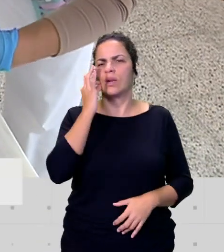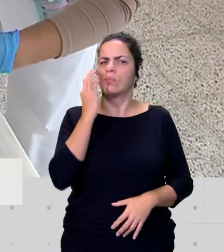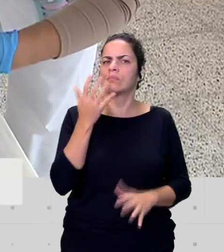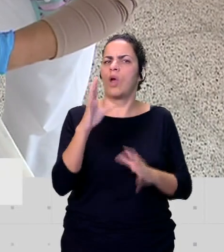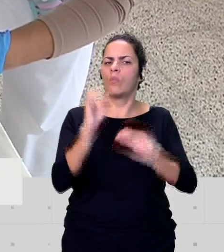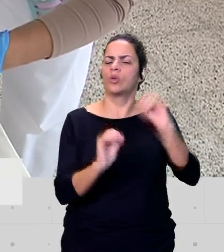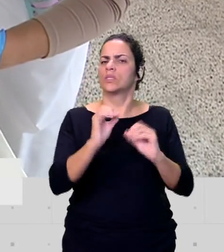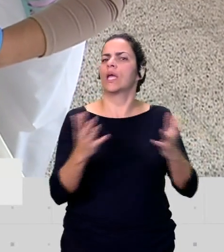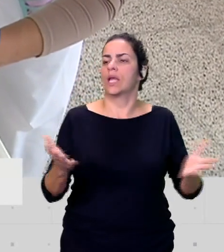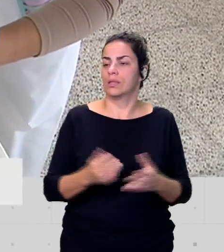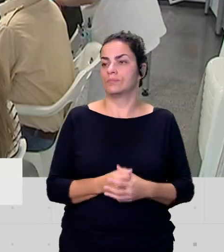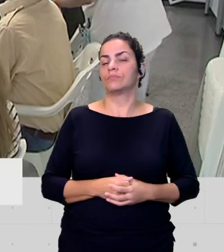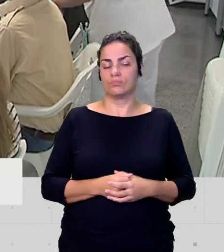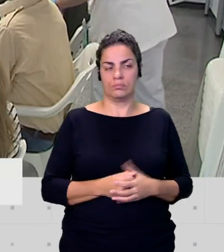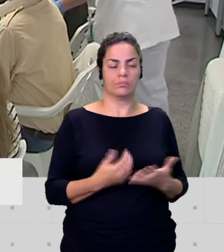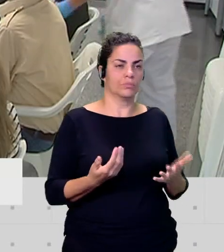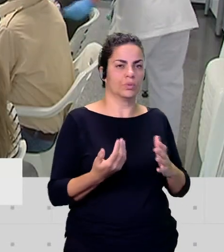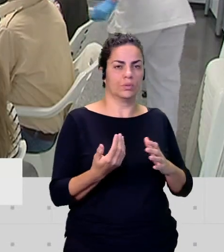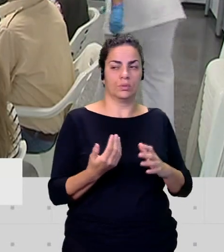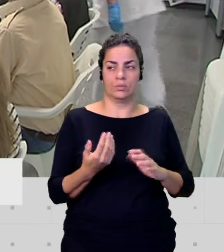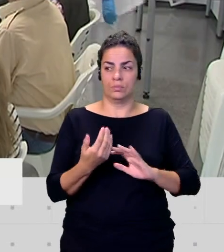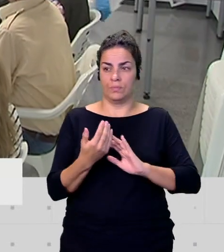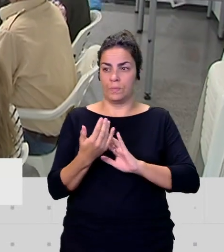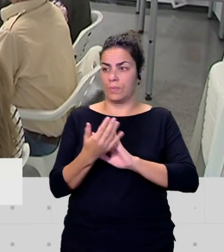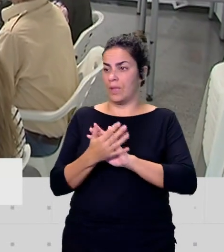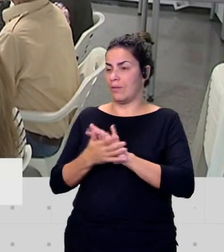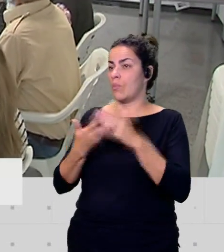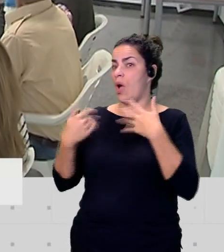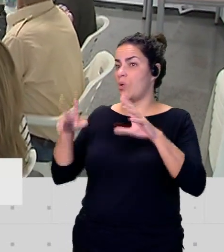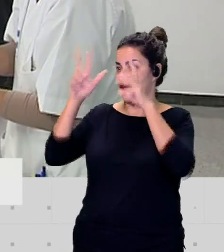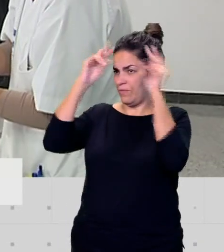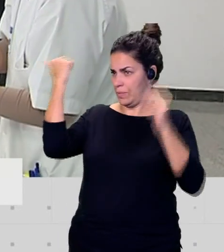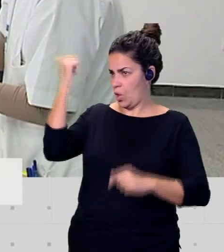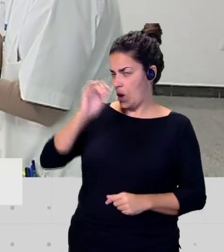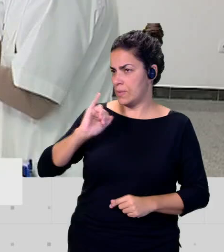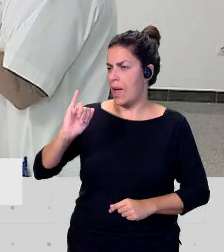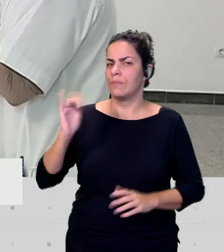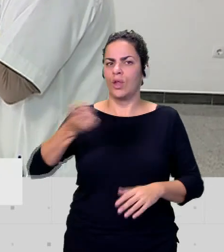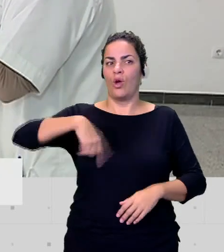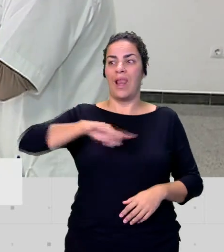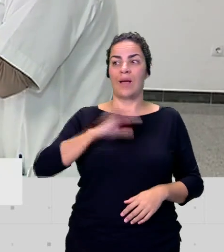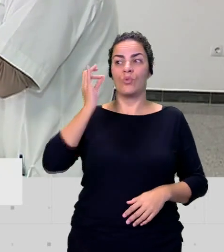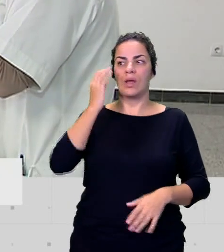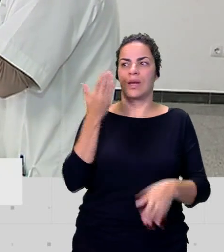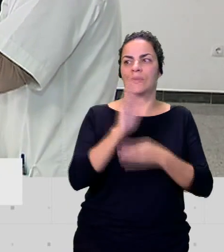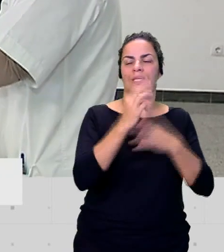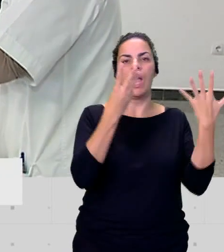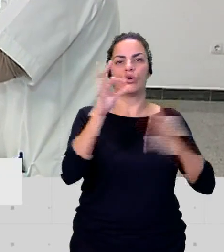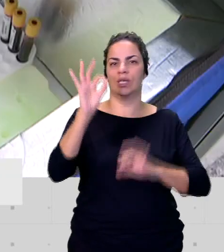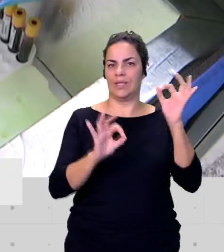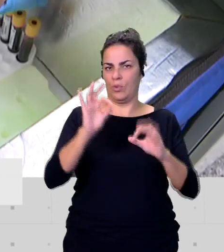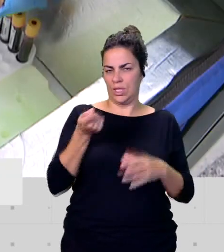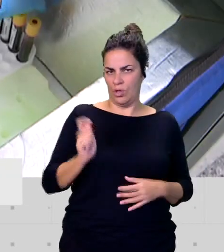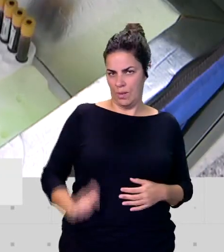plantilla? Bueno, estamos hablando de que aunque hayan enfermeros masculinos, representamos el 80% de la profesión femenina.